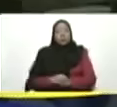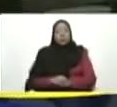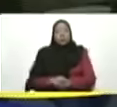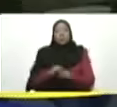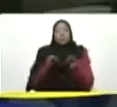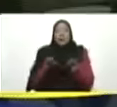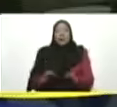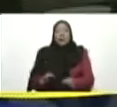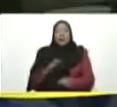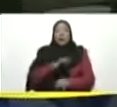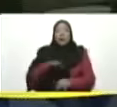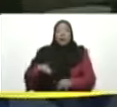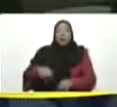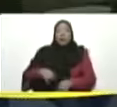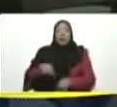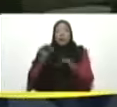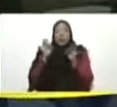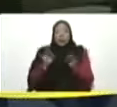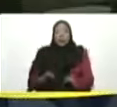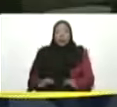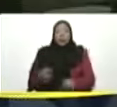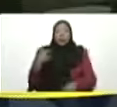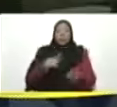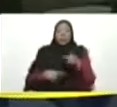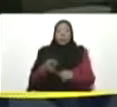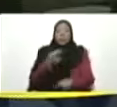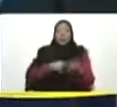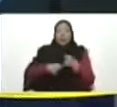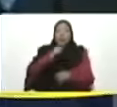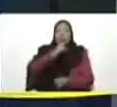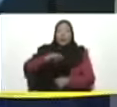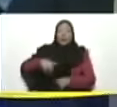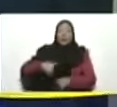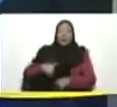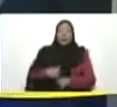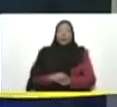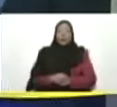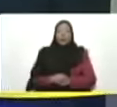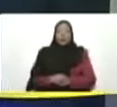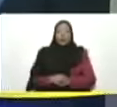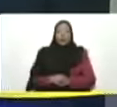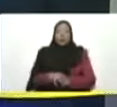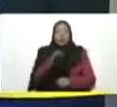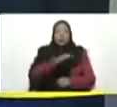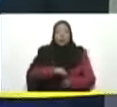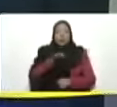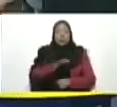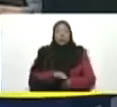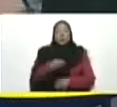la inversión internacional en la economía de Venezuela. Así que